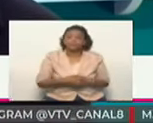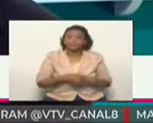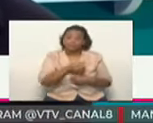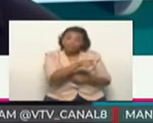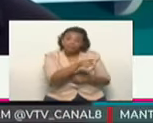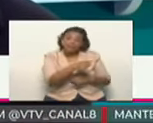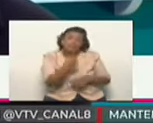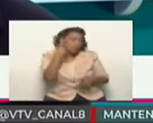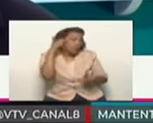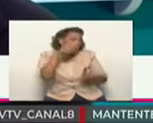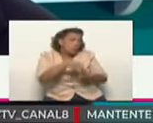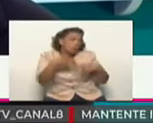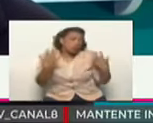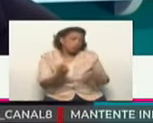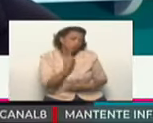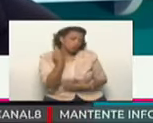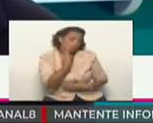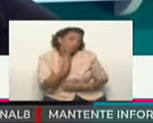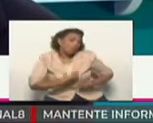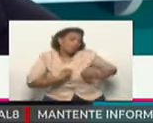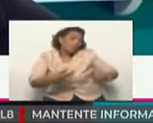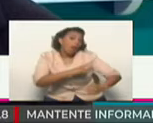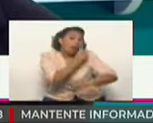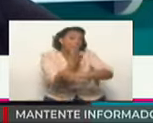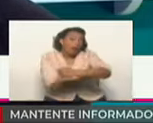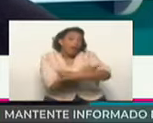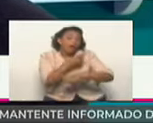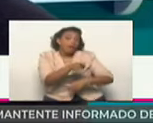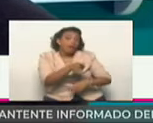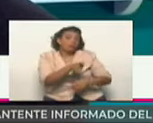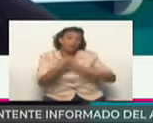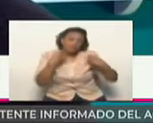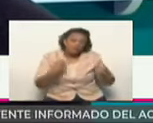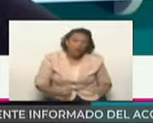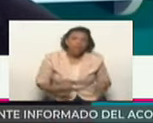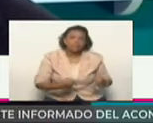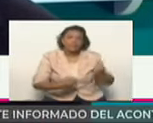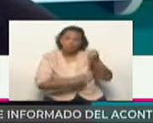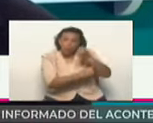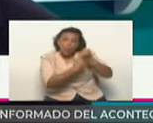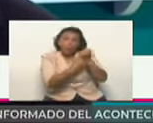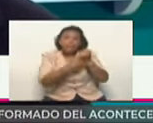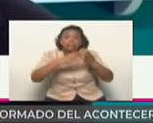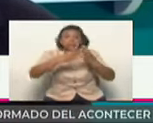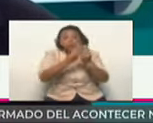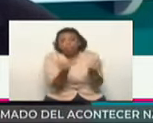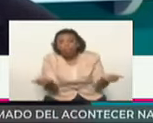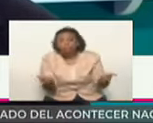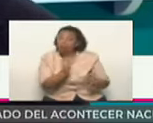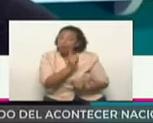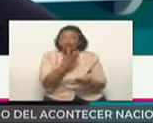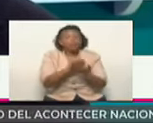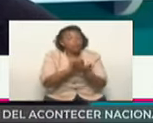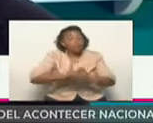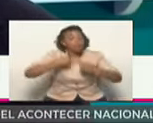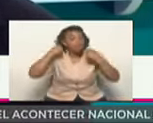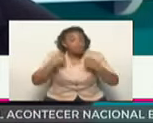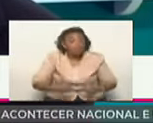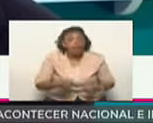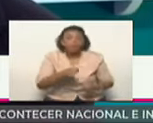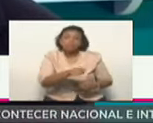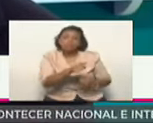Eso va no solo a fortalecer las industrias, va a fortalecer nuestra economía,